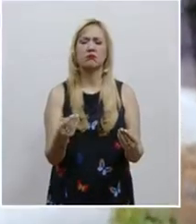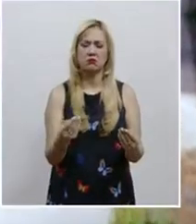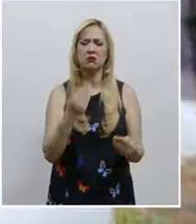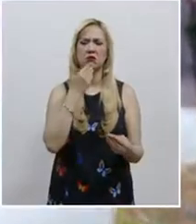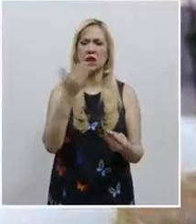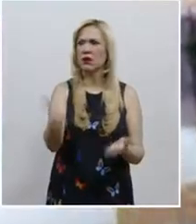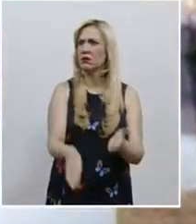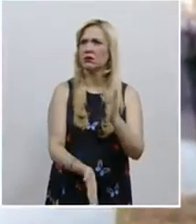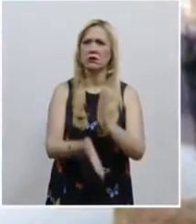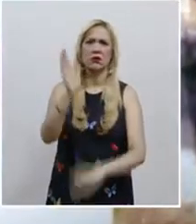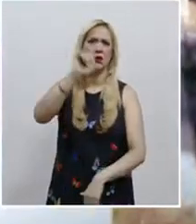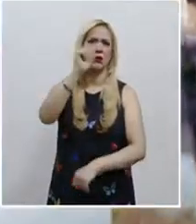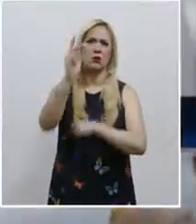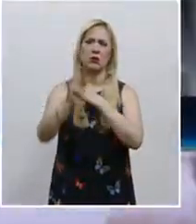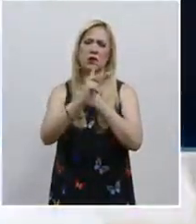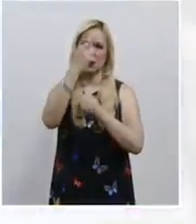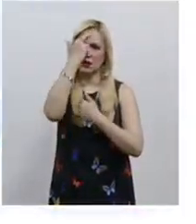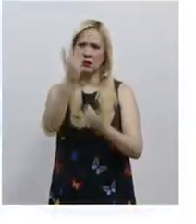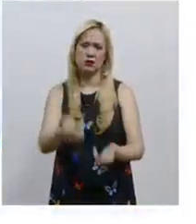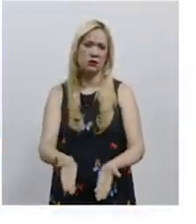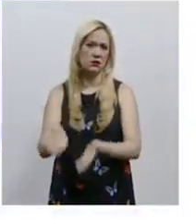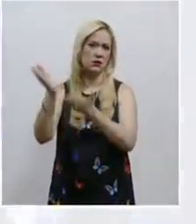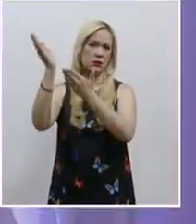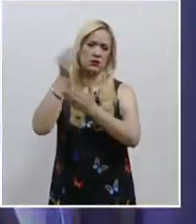la restitución.